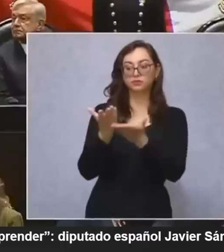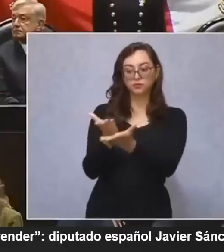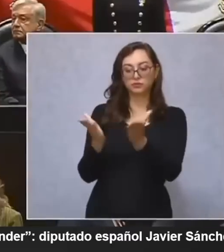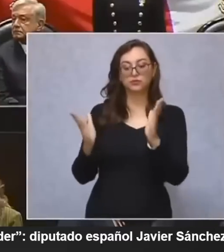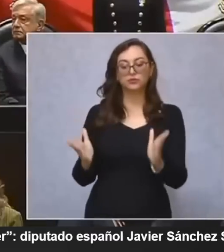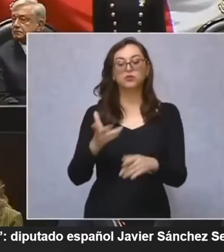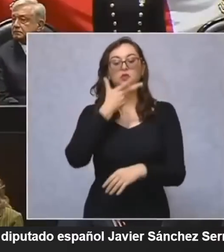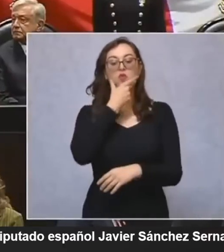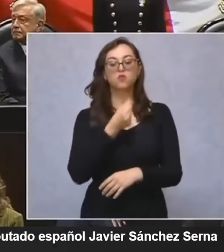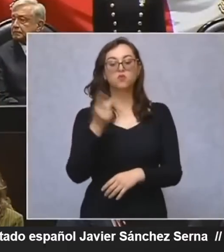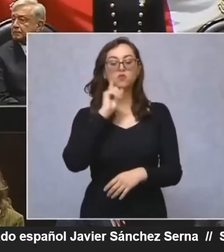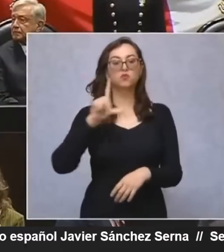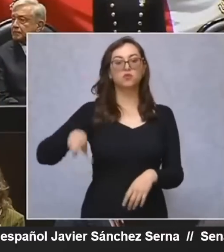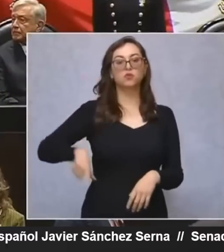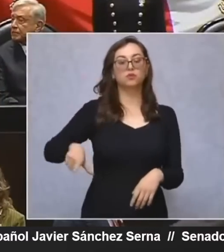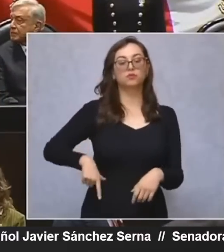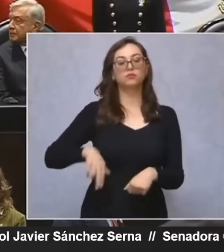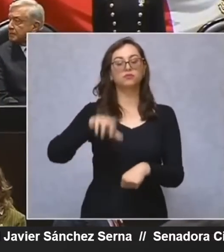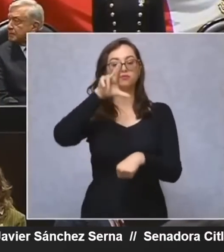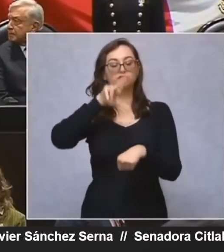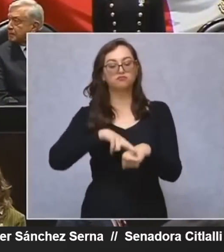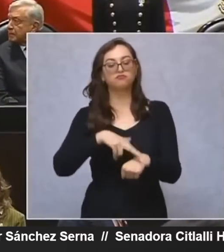gobernadoras y gobernadores,